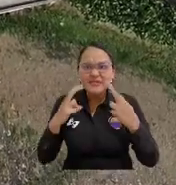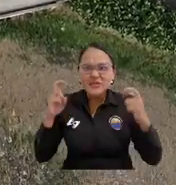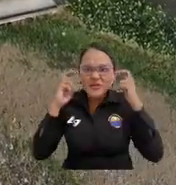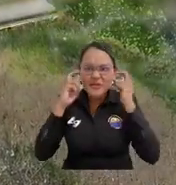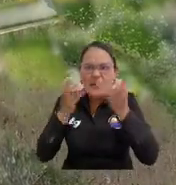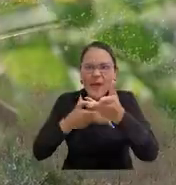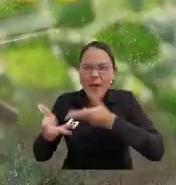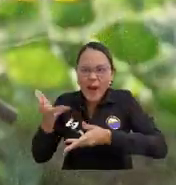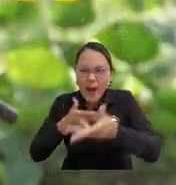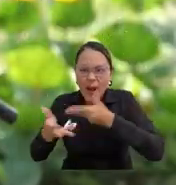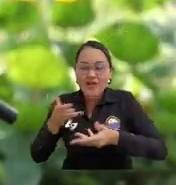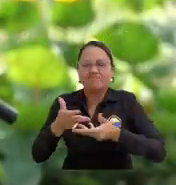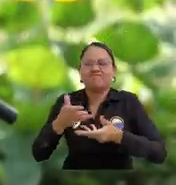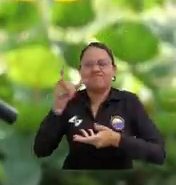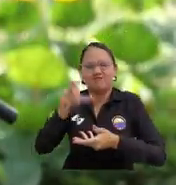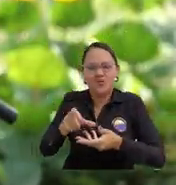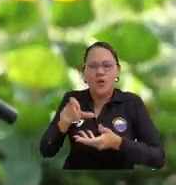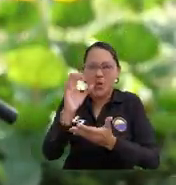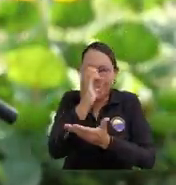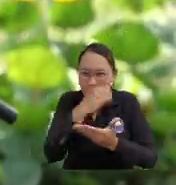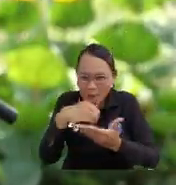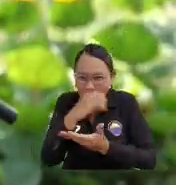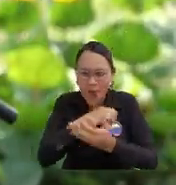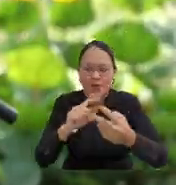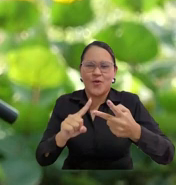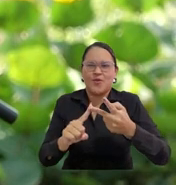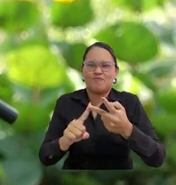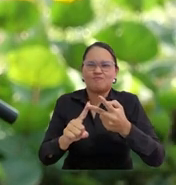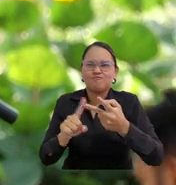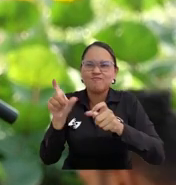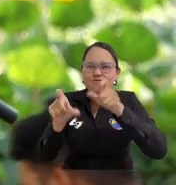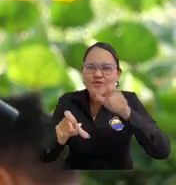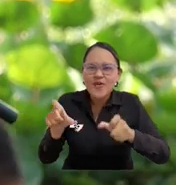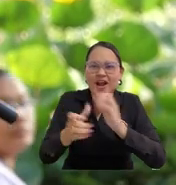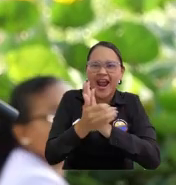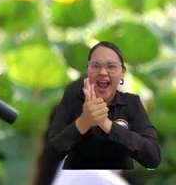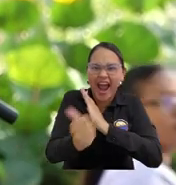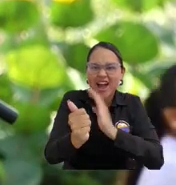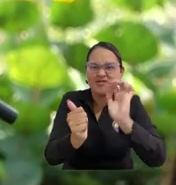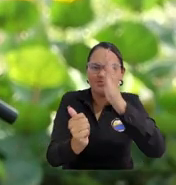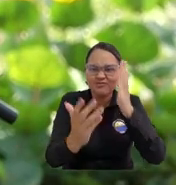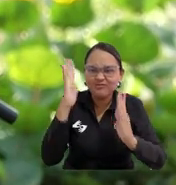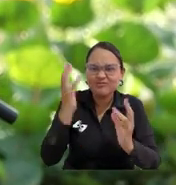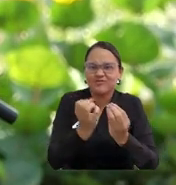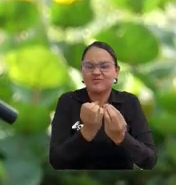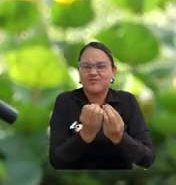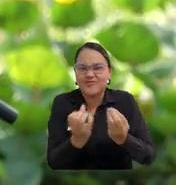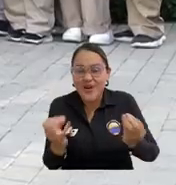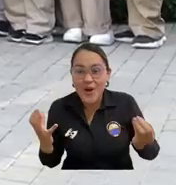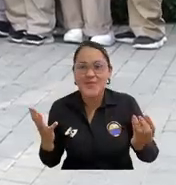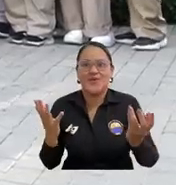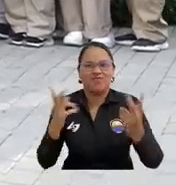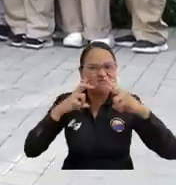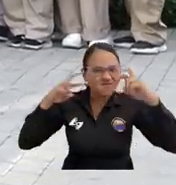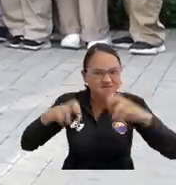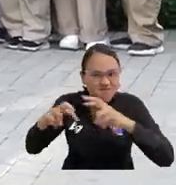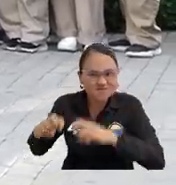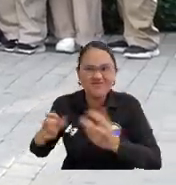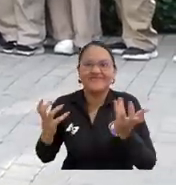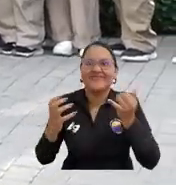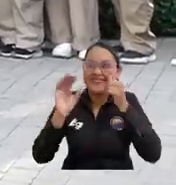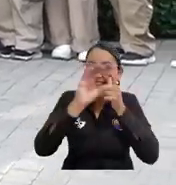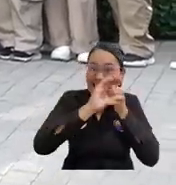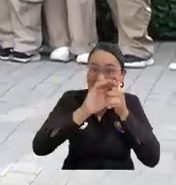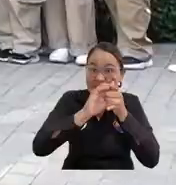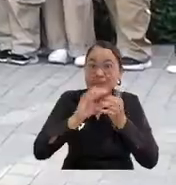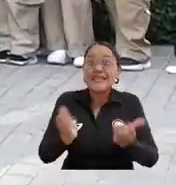una integración de conocimiento. Los biólogos, los botánicos, el herbario, los agrónomos, los ingenieros de sistemas, pero esto es